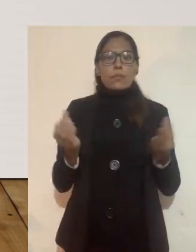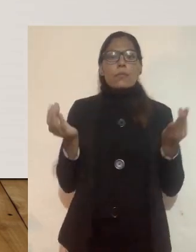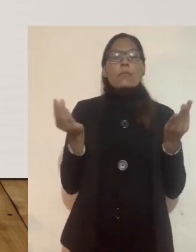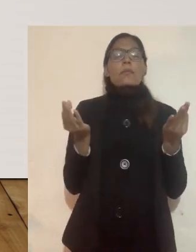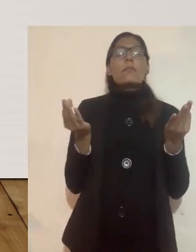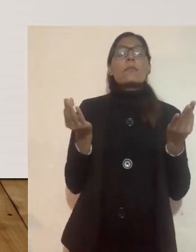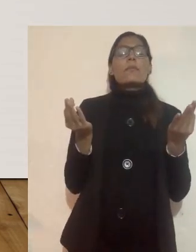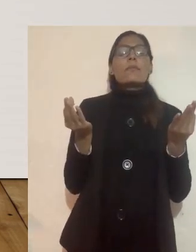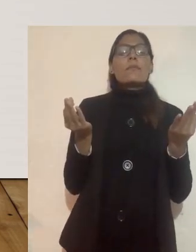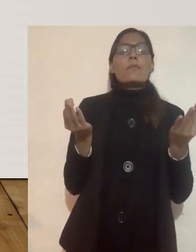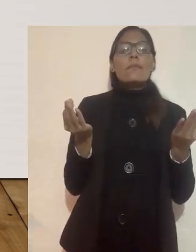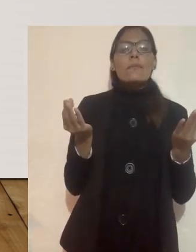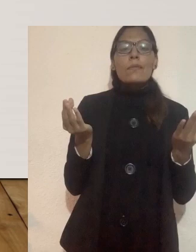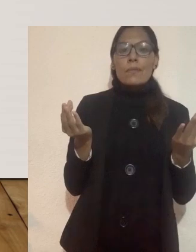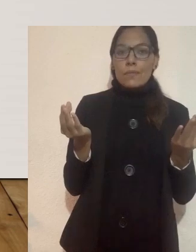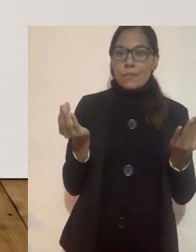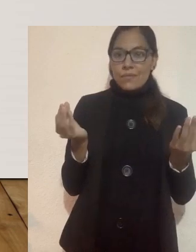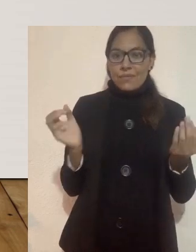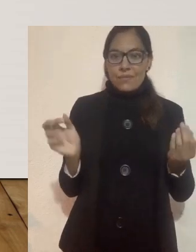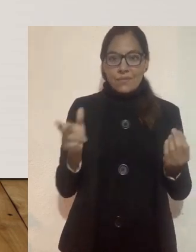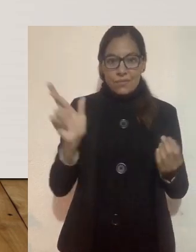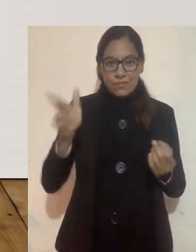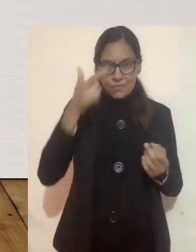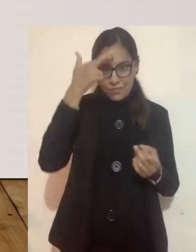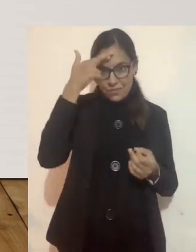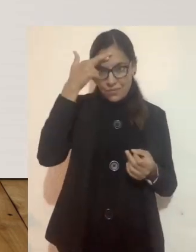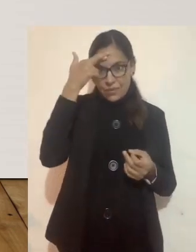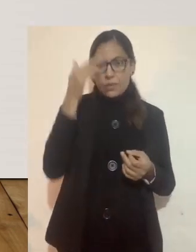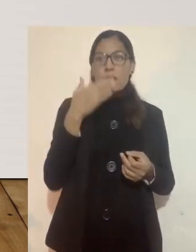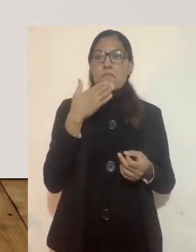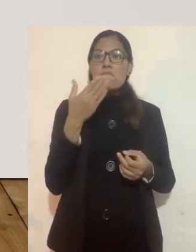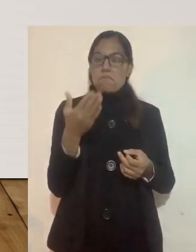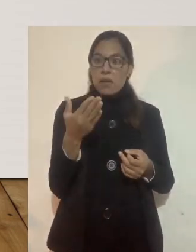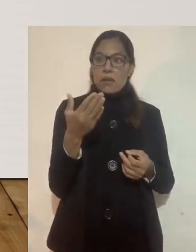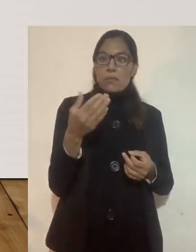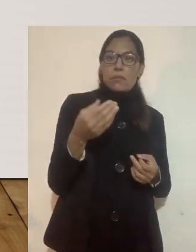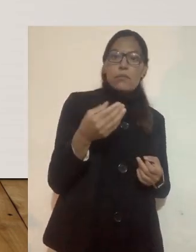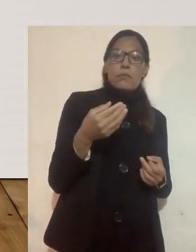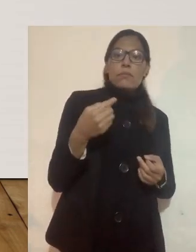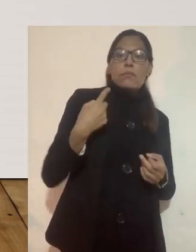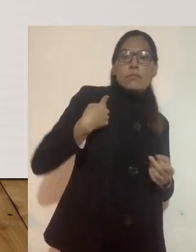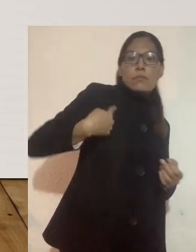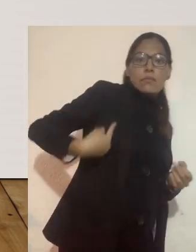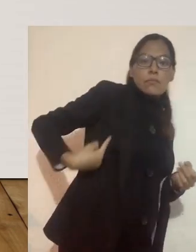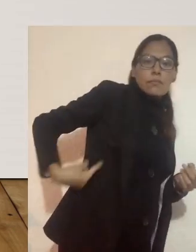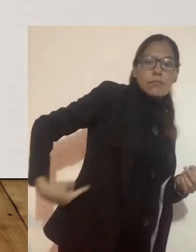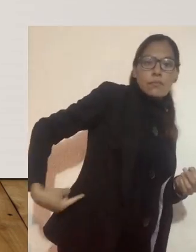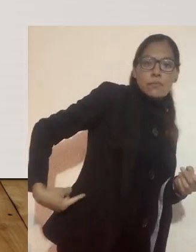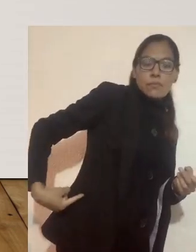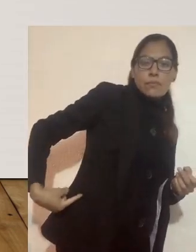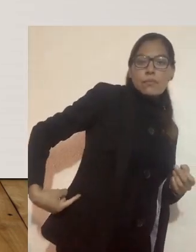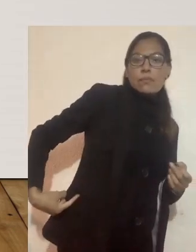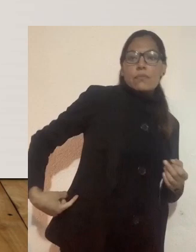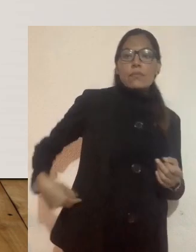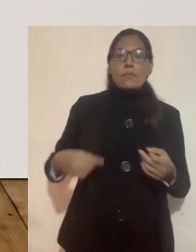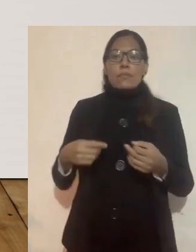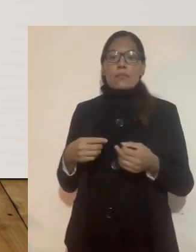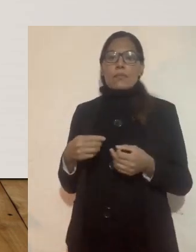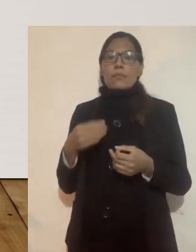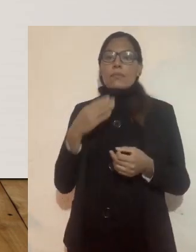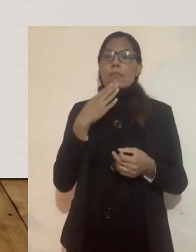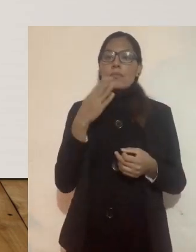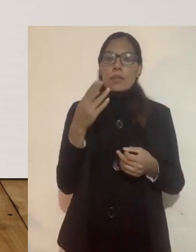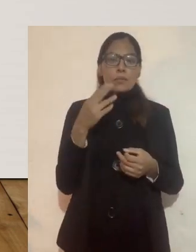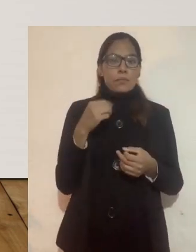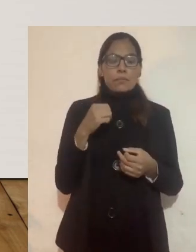Para poder practicar la meditación con tus alumnos, es muy importante que tú tengas una